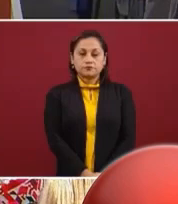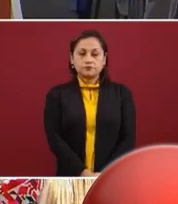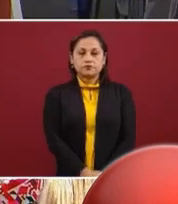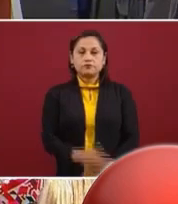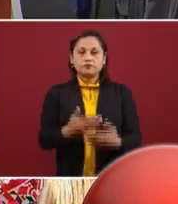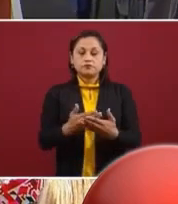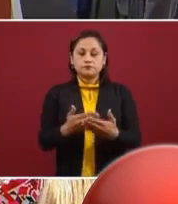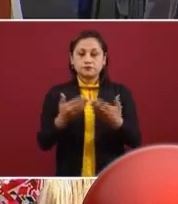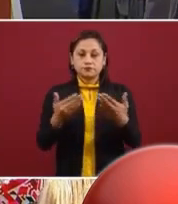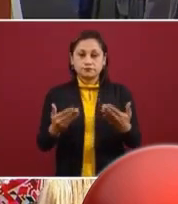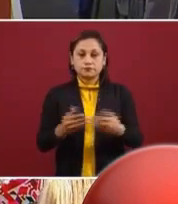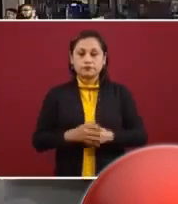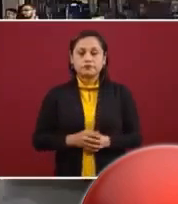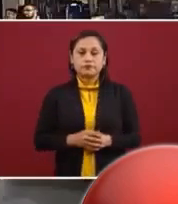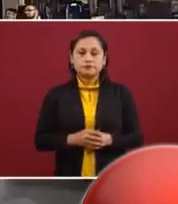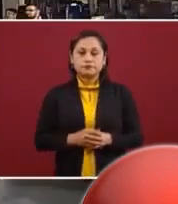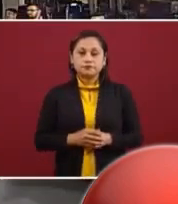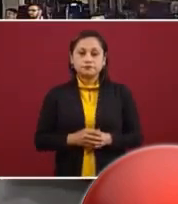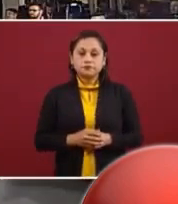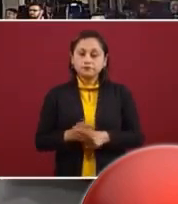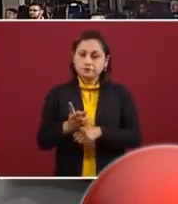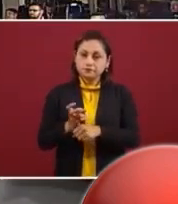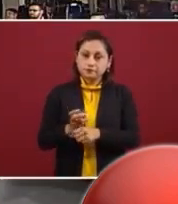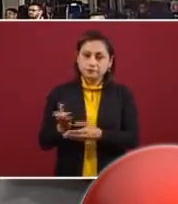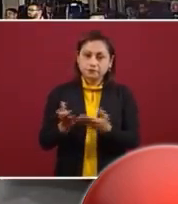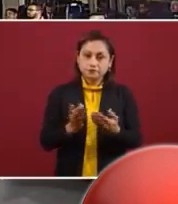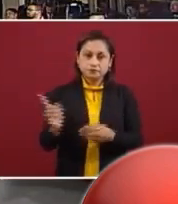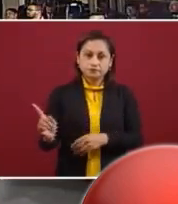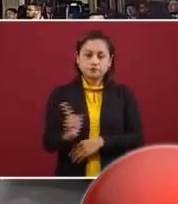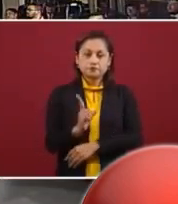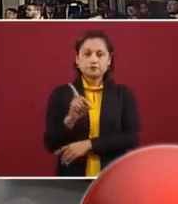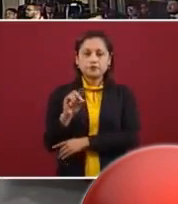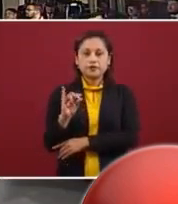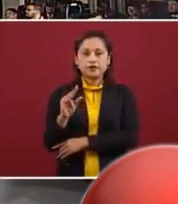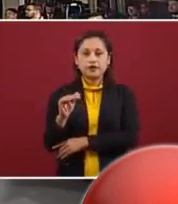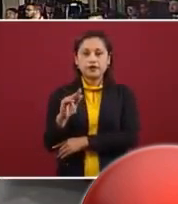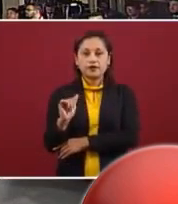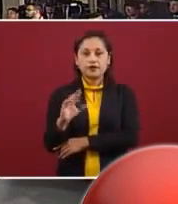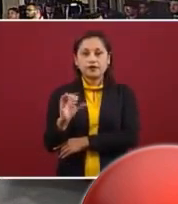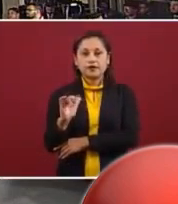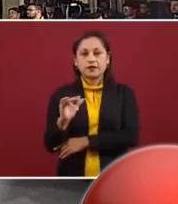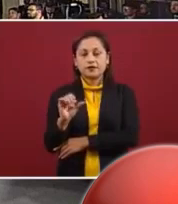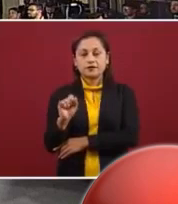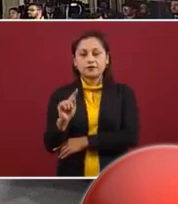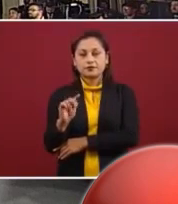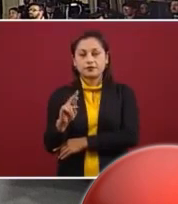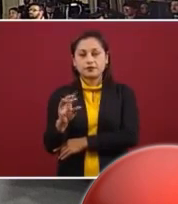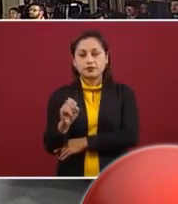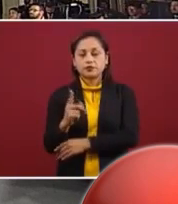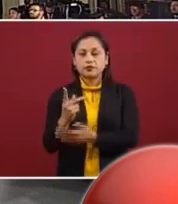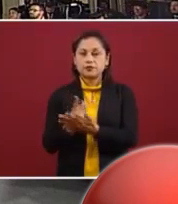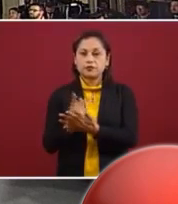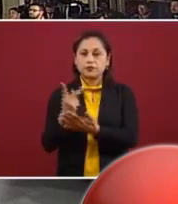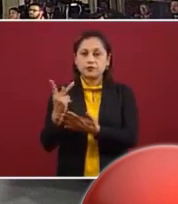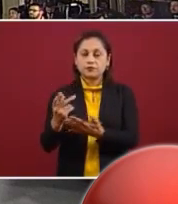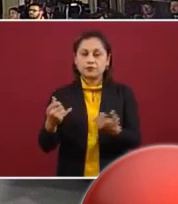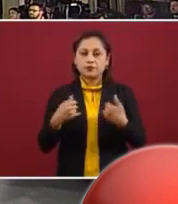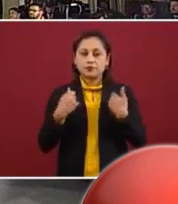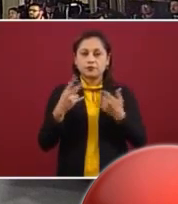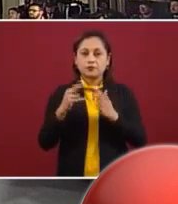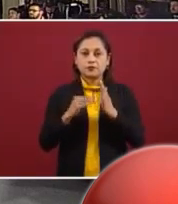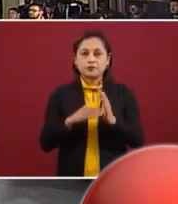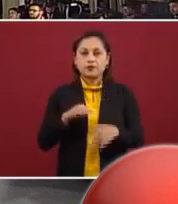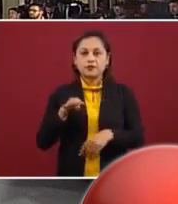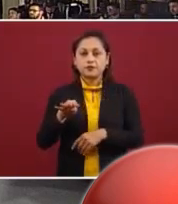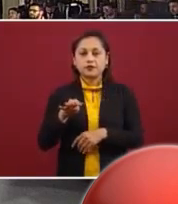A continuación, invitamos a la joven Diana Marlene Aguilar Castro, quien es galardonada Premio Nacional de la Juventud 2019 en